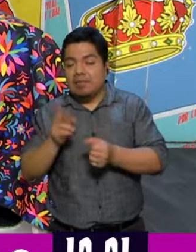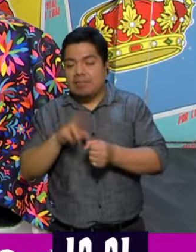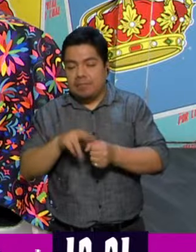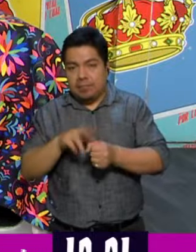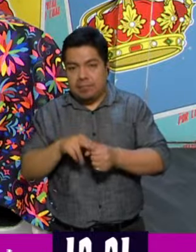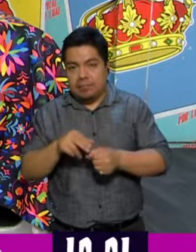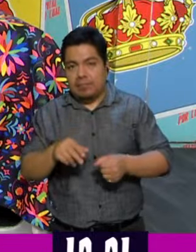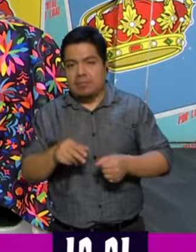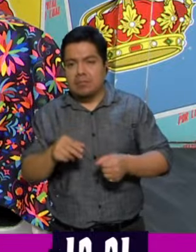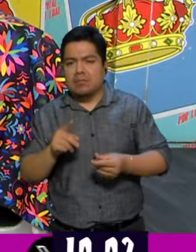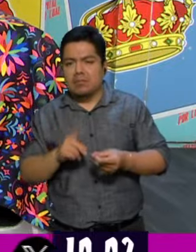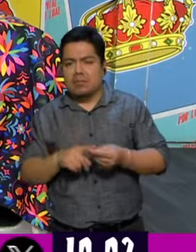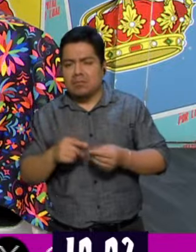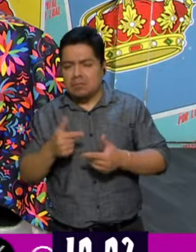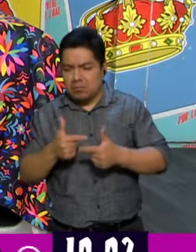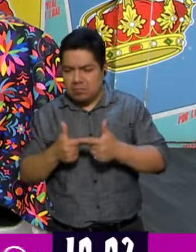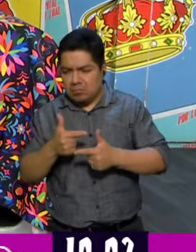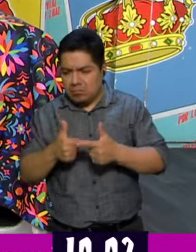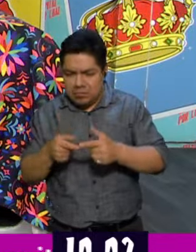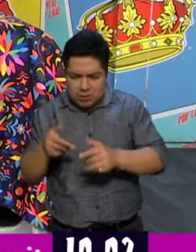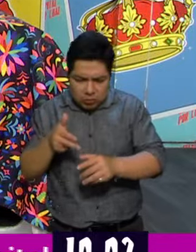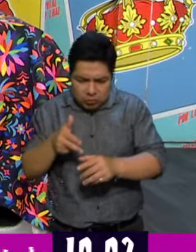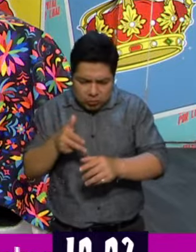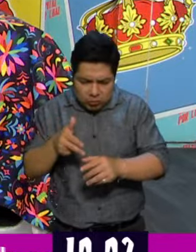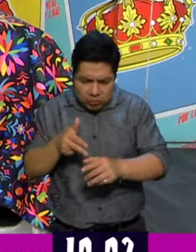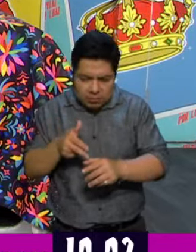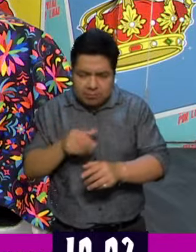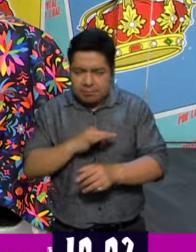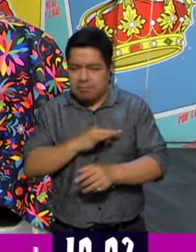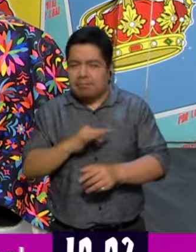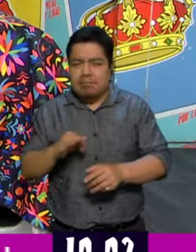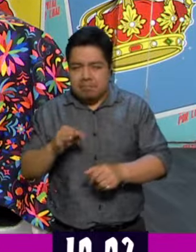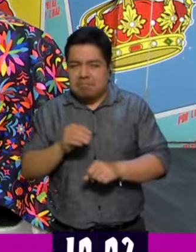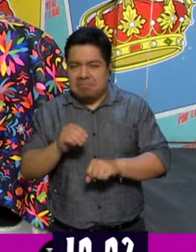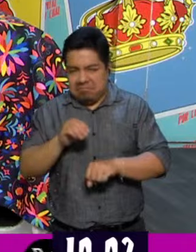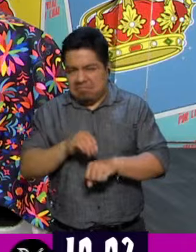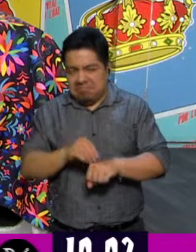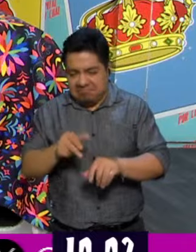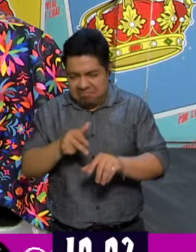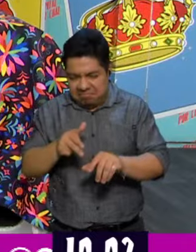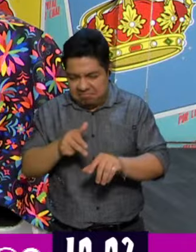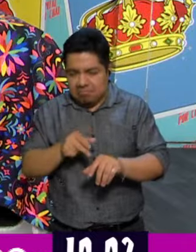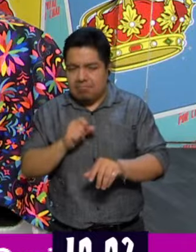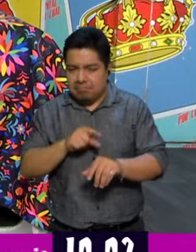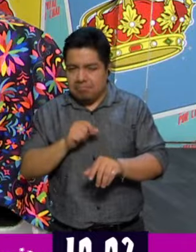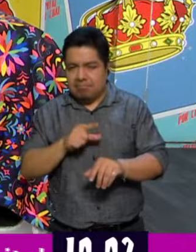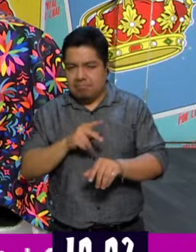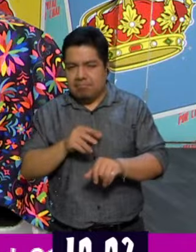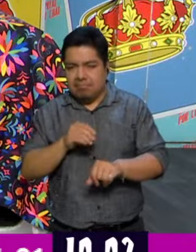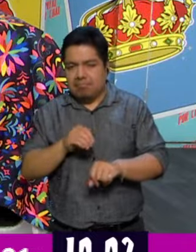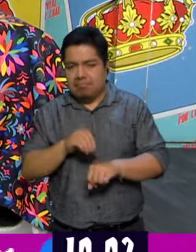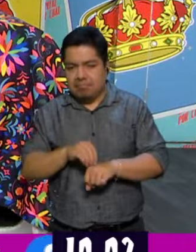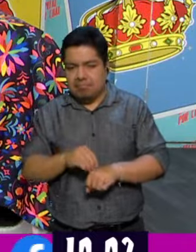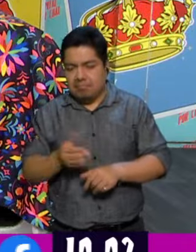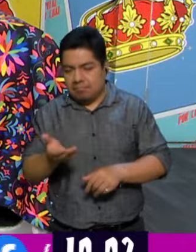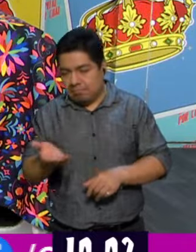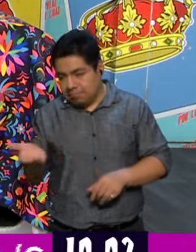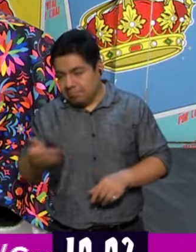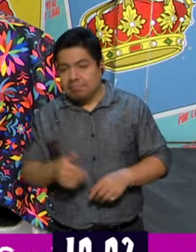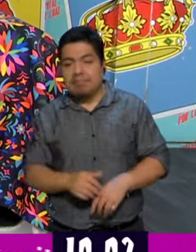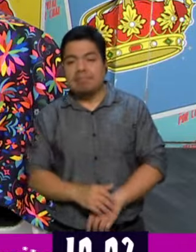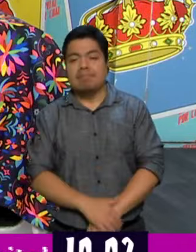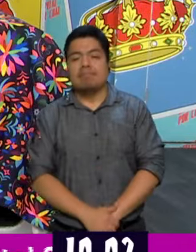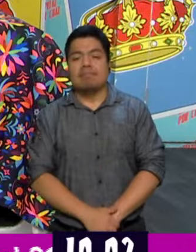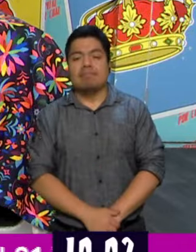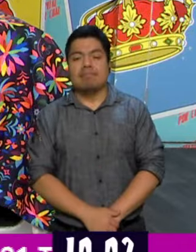entonces, ¿pero dora solo o le echa acá soplete y todo? Ah, como se le puede echar soplete, ¿eh? La verdad es que yo también le eché soplete y nos queda de esta